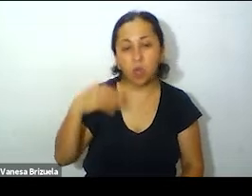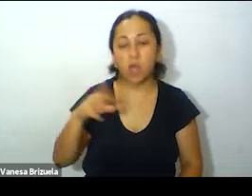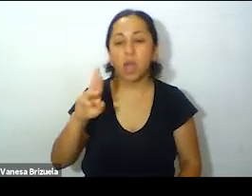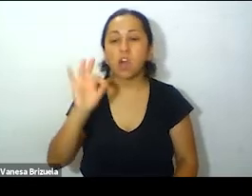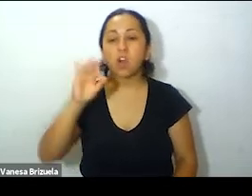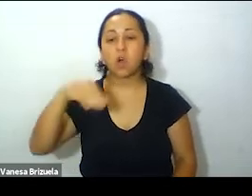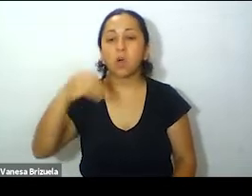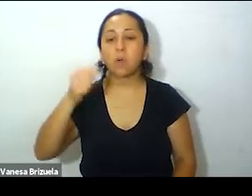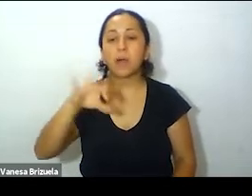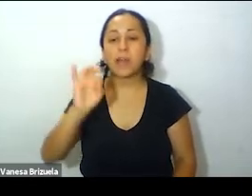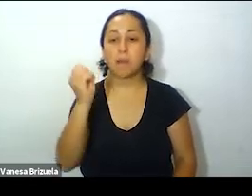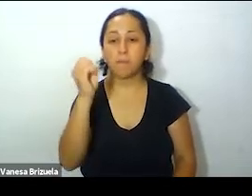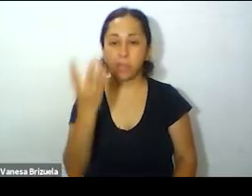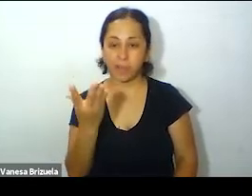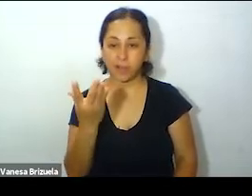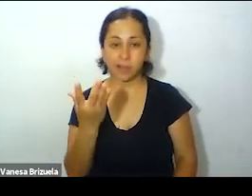un remate bien gordito,